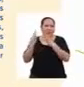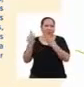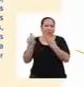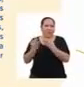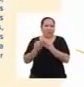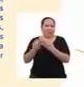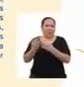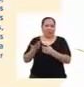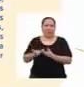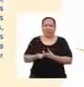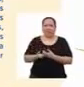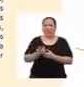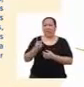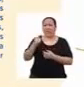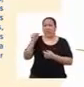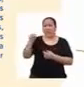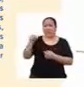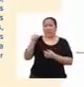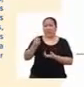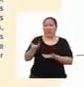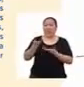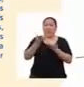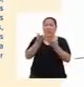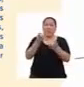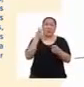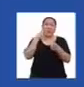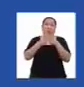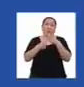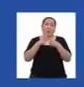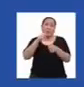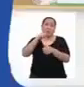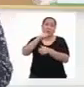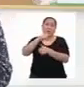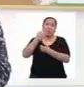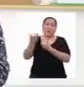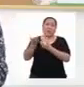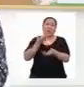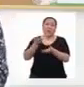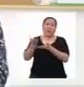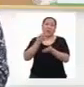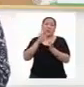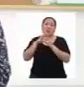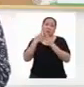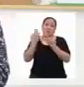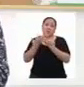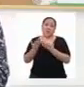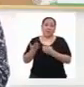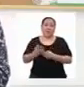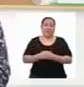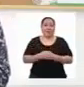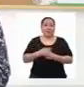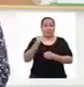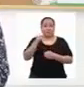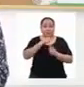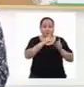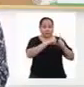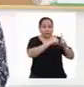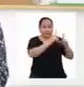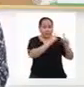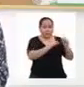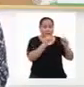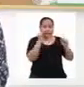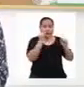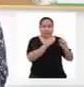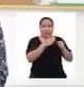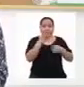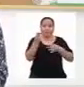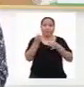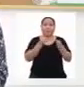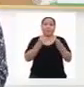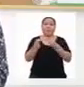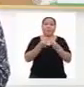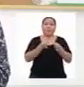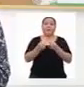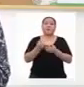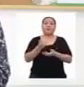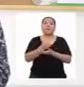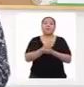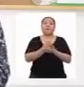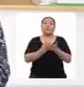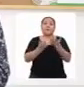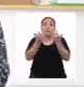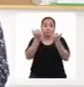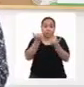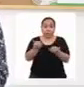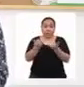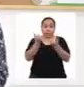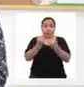al relacionarnos con nuestras familias. En este párrafo explica nuestra situación actual,